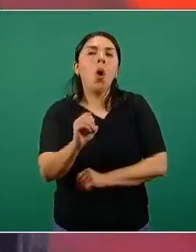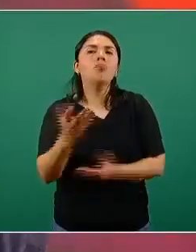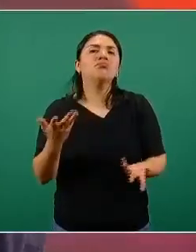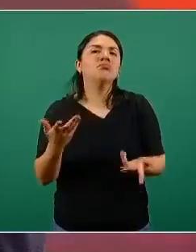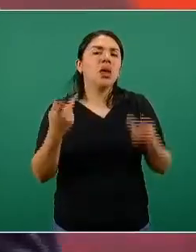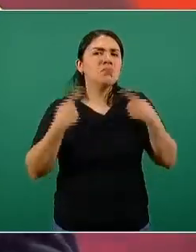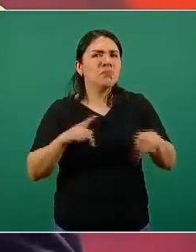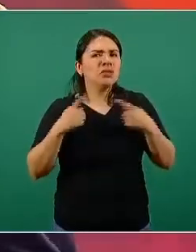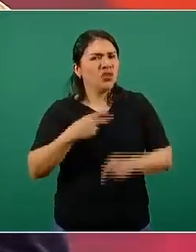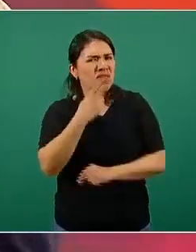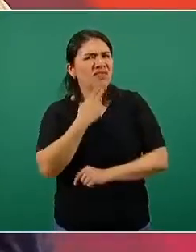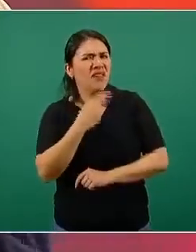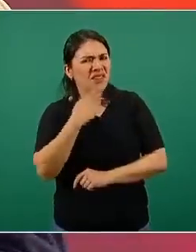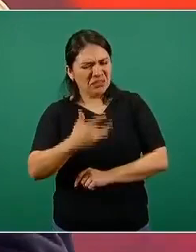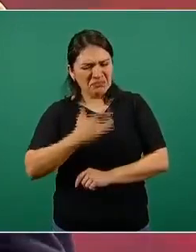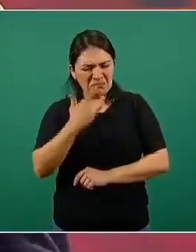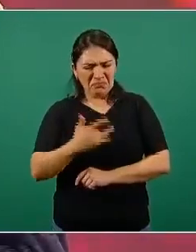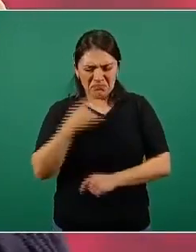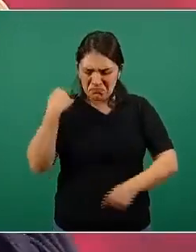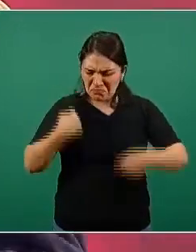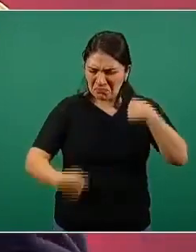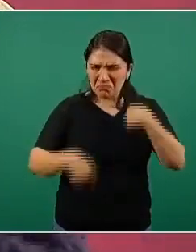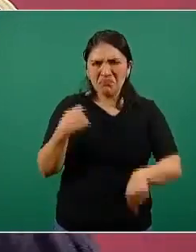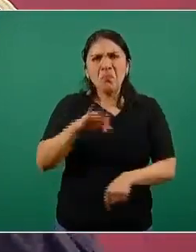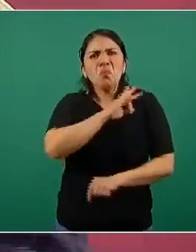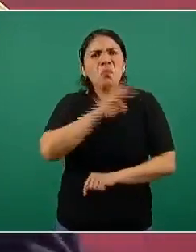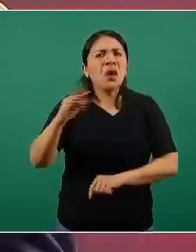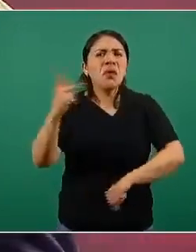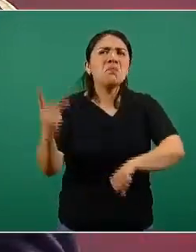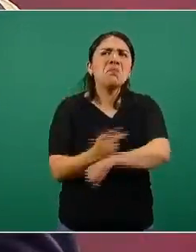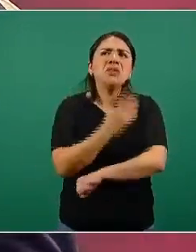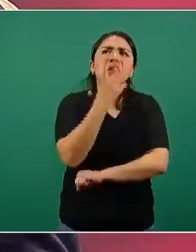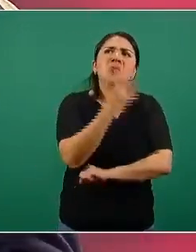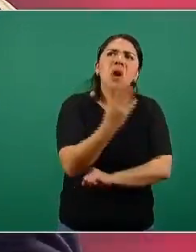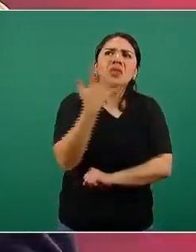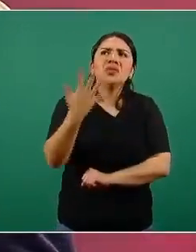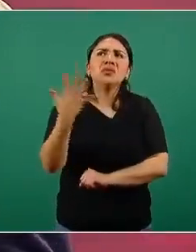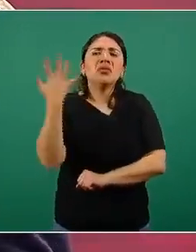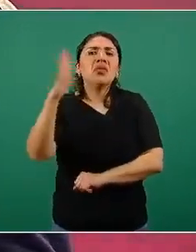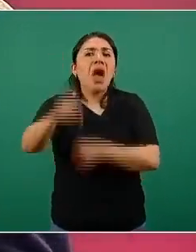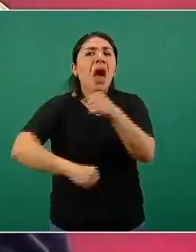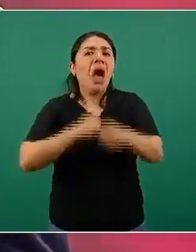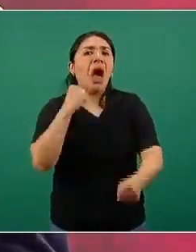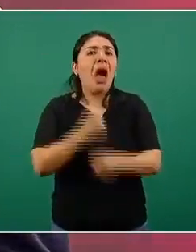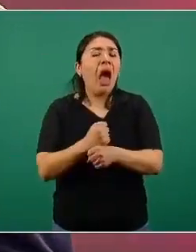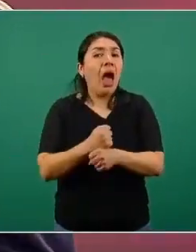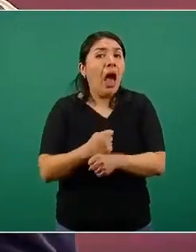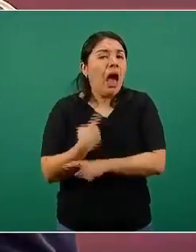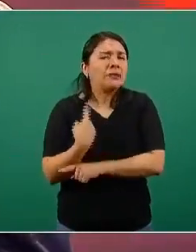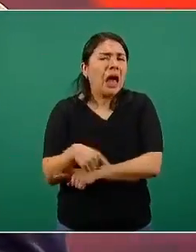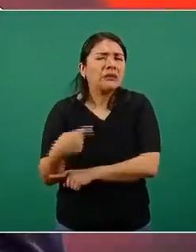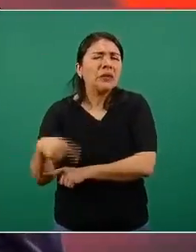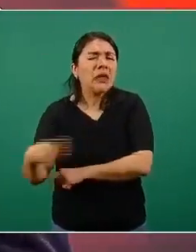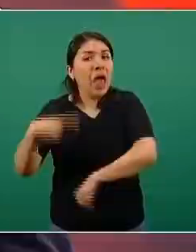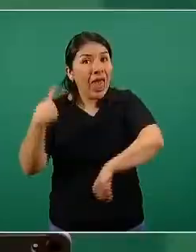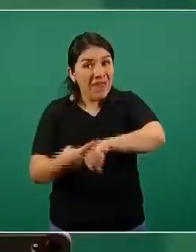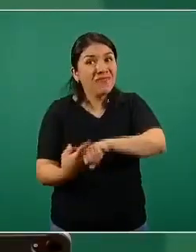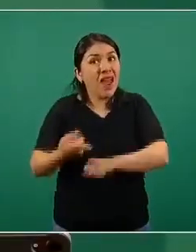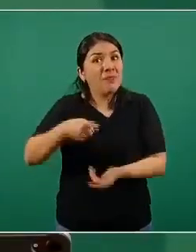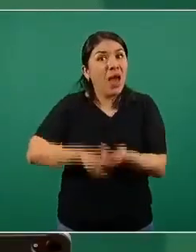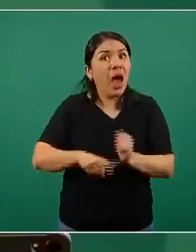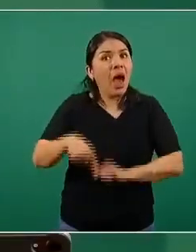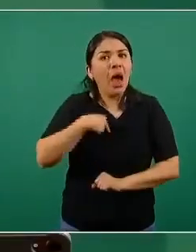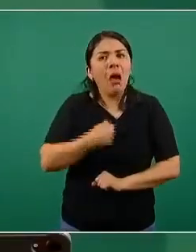las personas con diabetes pueden pasar 4, 5, 10 años con la enfermedad sin darse cuenta que tienen la